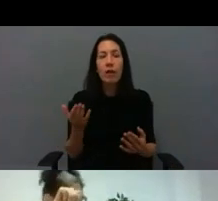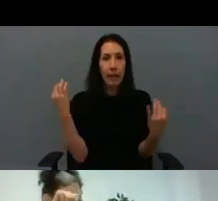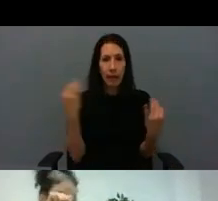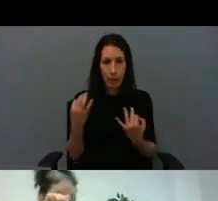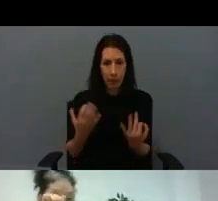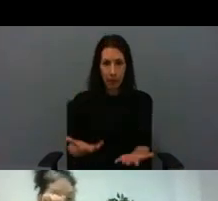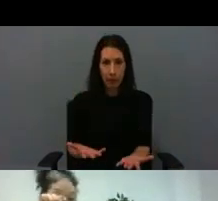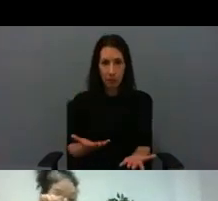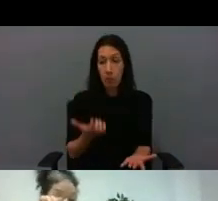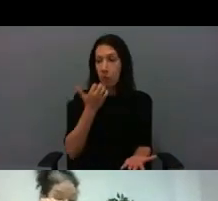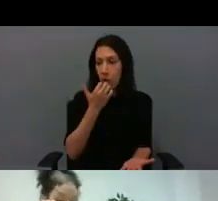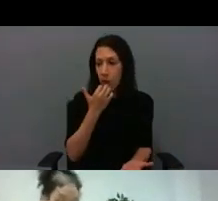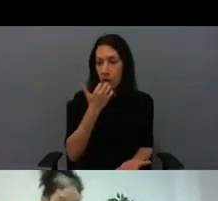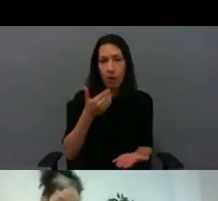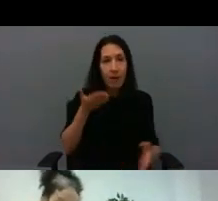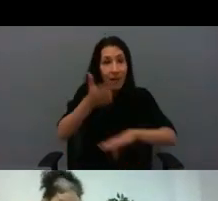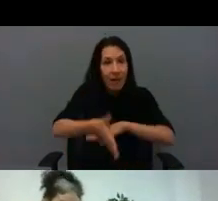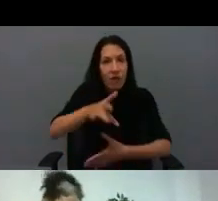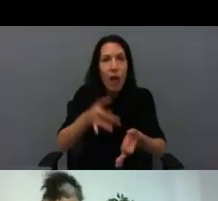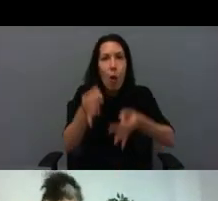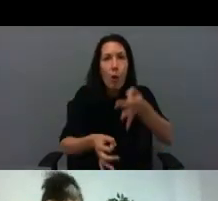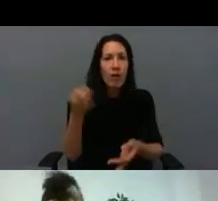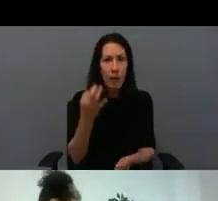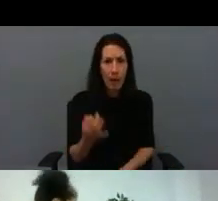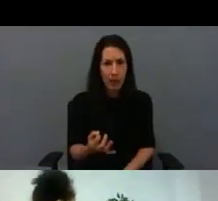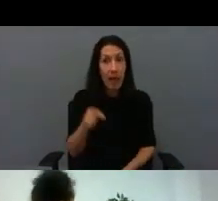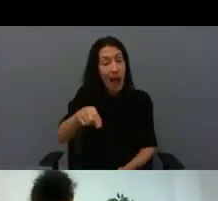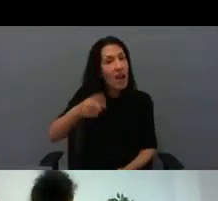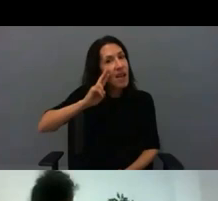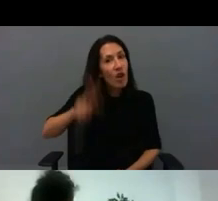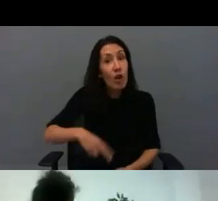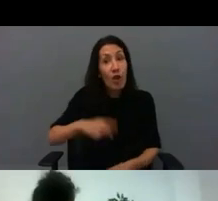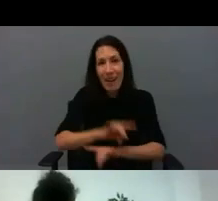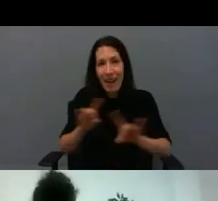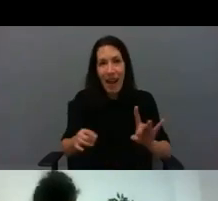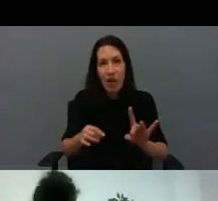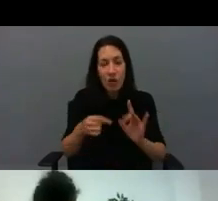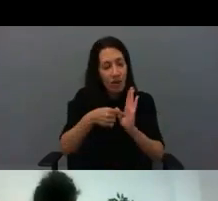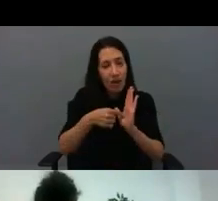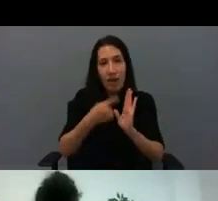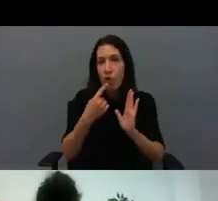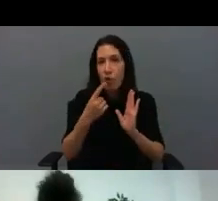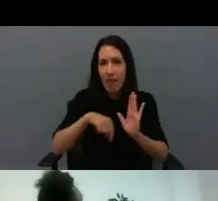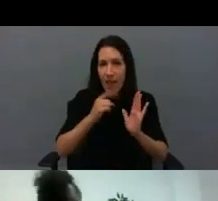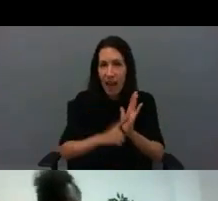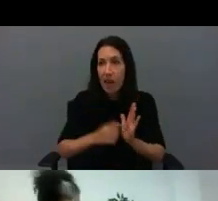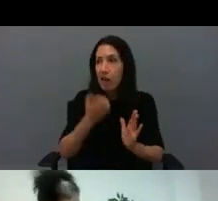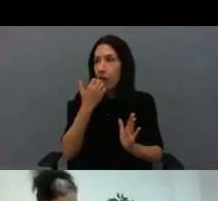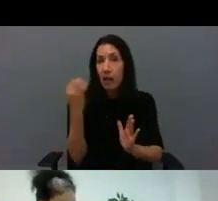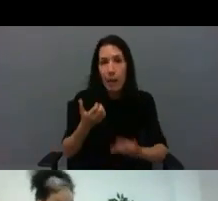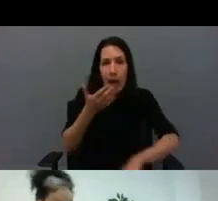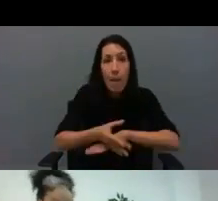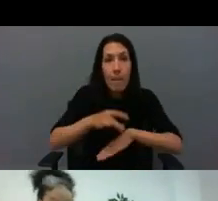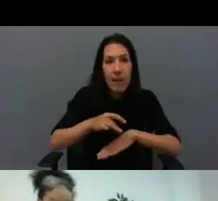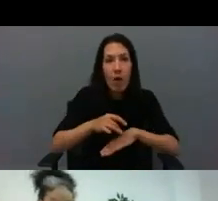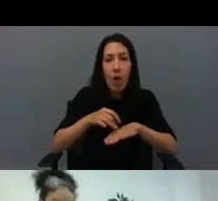pasa, por ejemplo, si vamos a juicio? Porque no están reconocidos explícitamente. ¿Qué pasa si vamos al médico? ¿Qué pasa en la